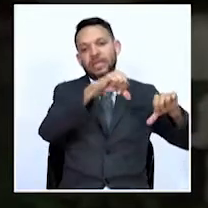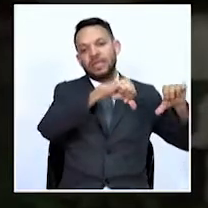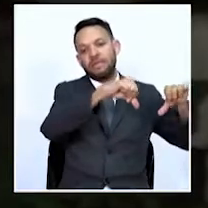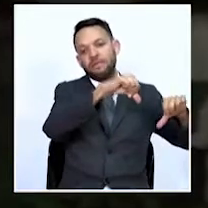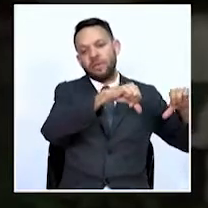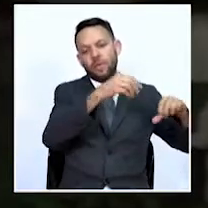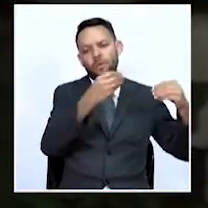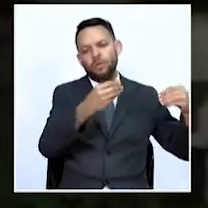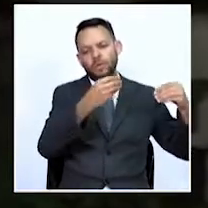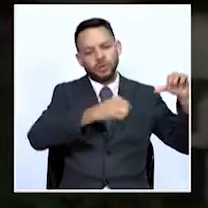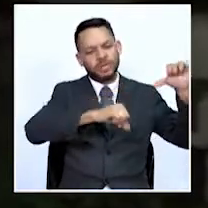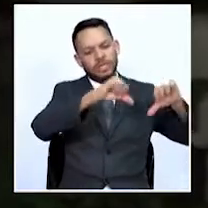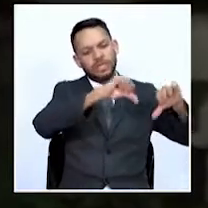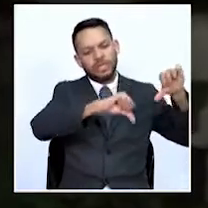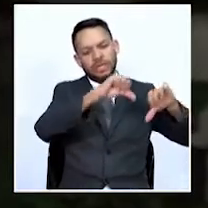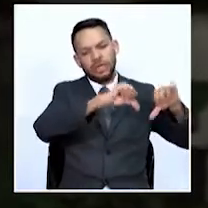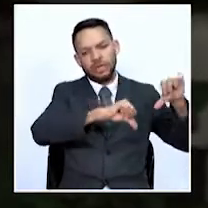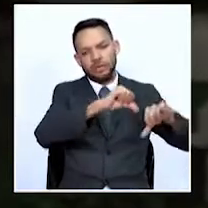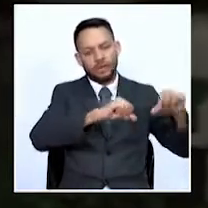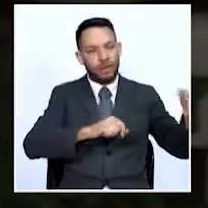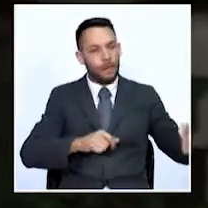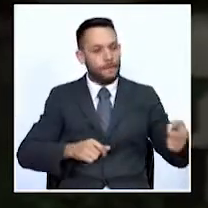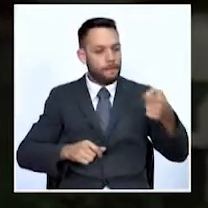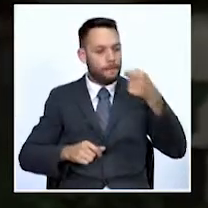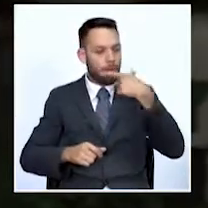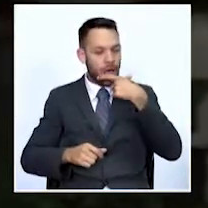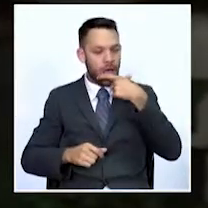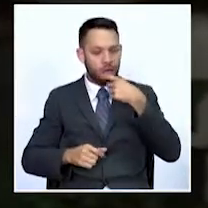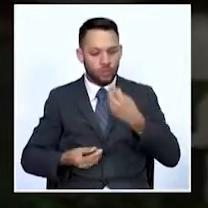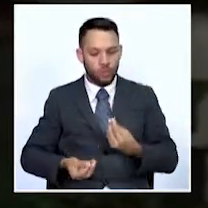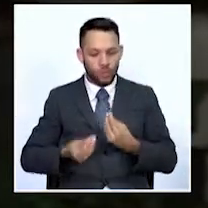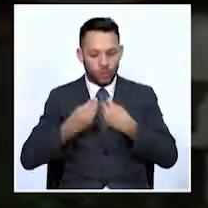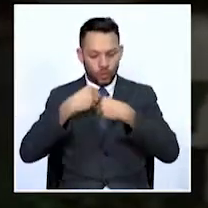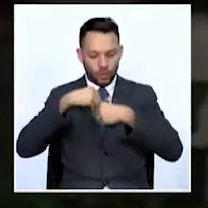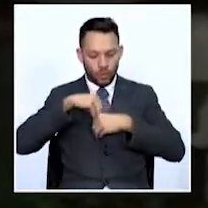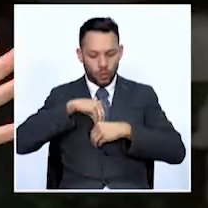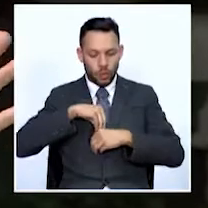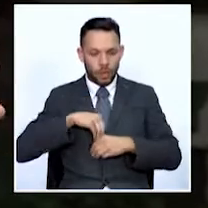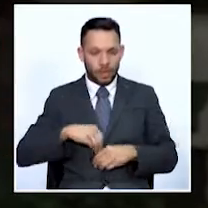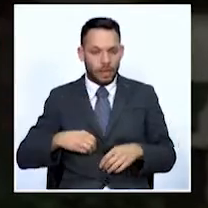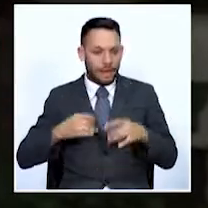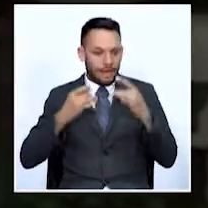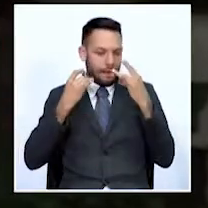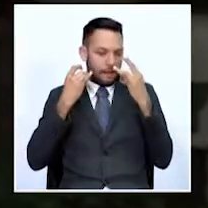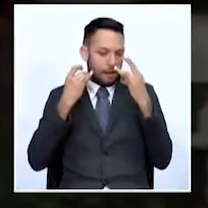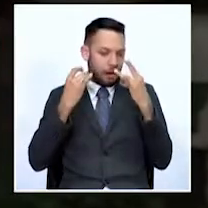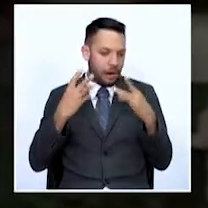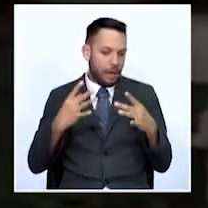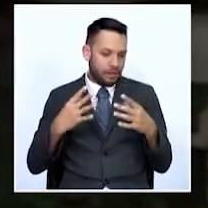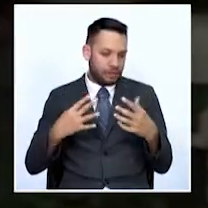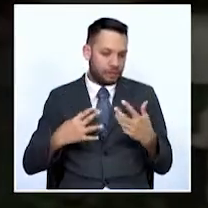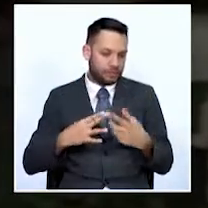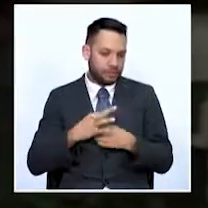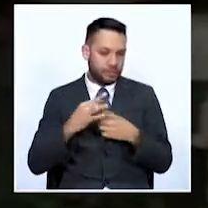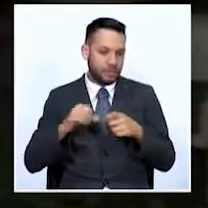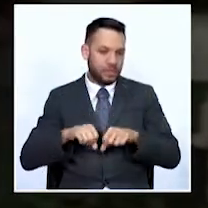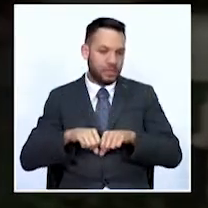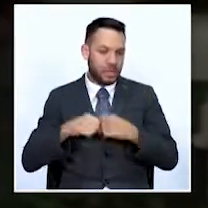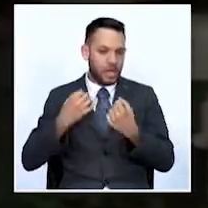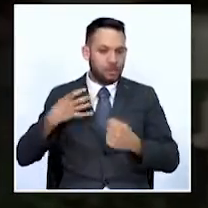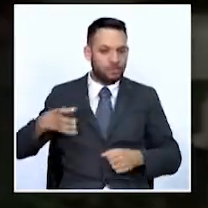combinan cantidad de medicamentos gravísimos que no se pueden combinar y a la gente le quita el dolor, pero se queda sin